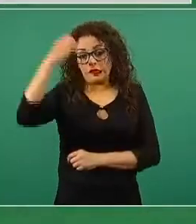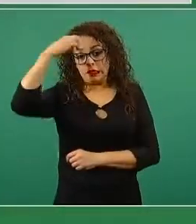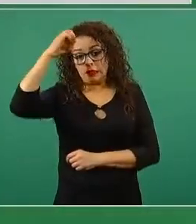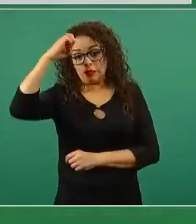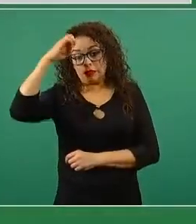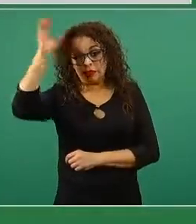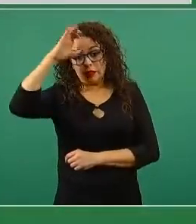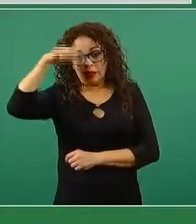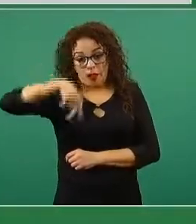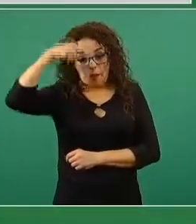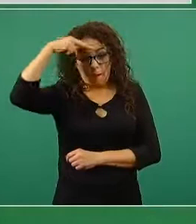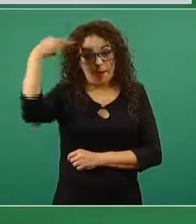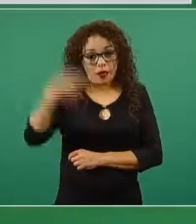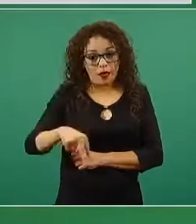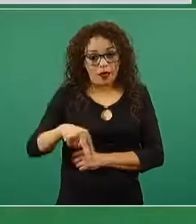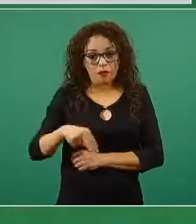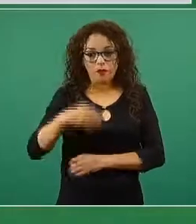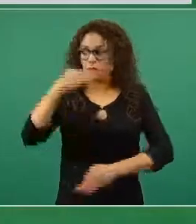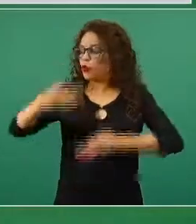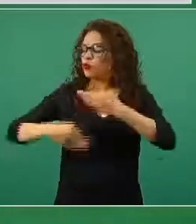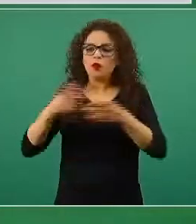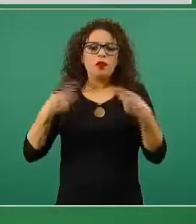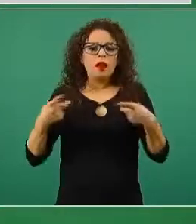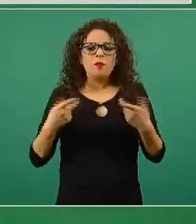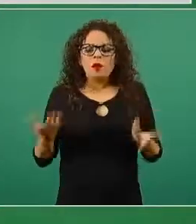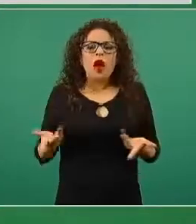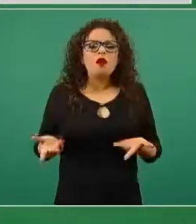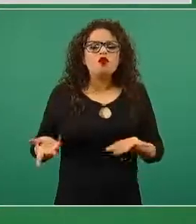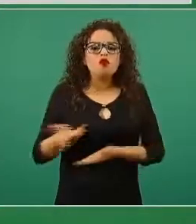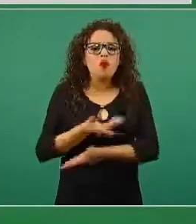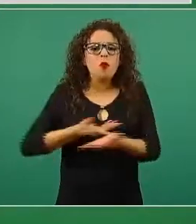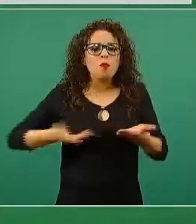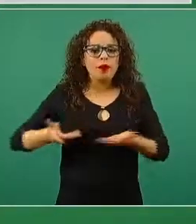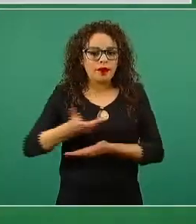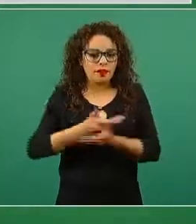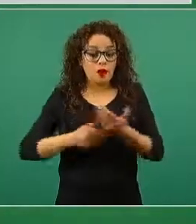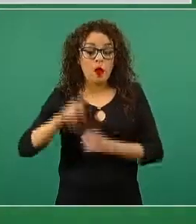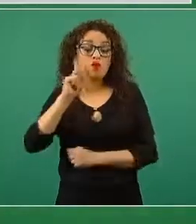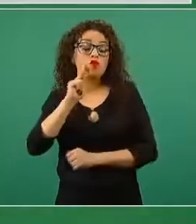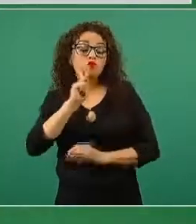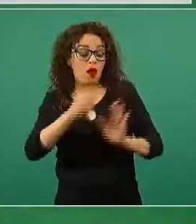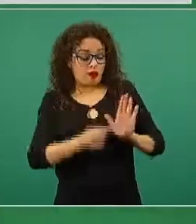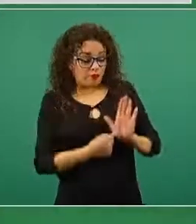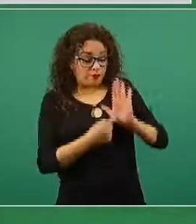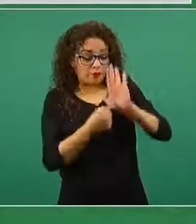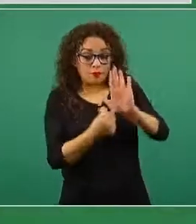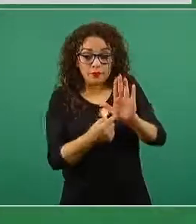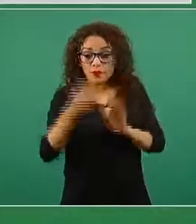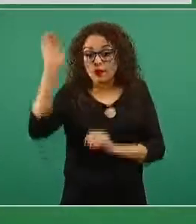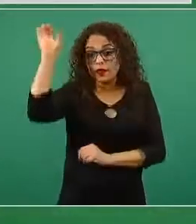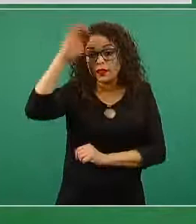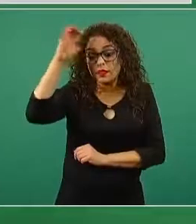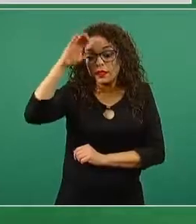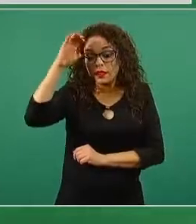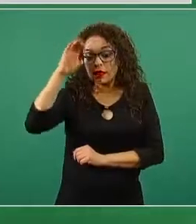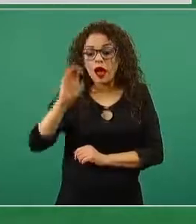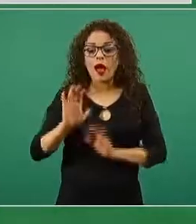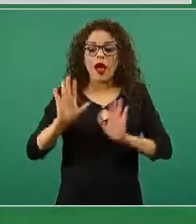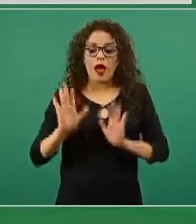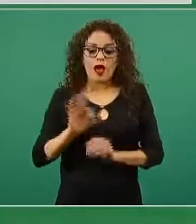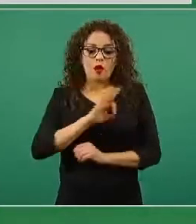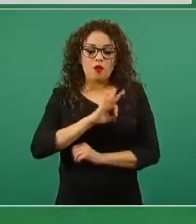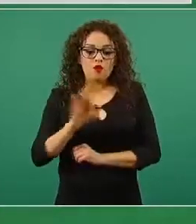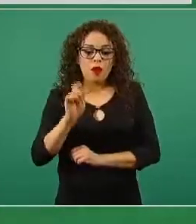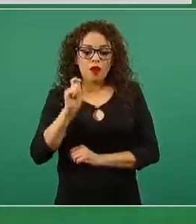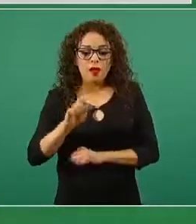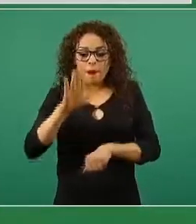nos compartió a todo el mundo que la evidencia científica podía tomarse para